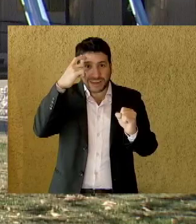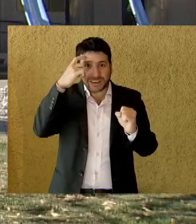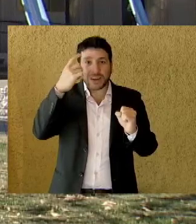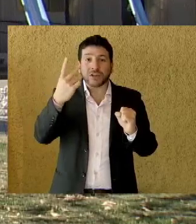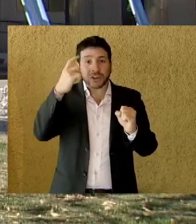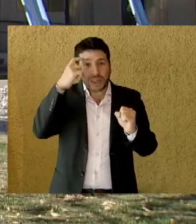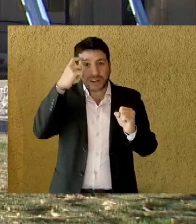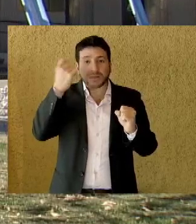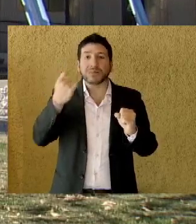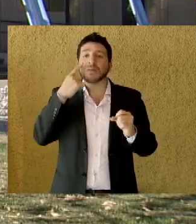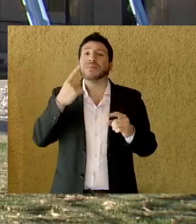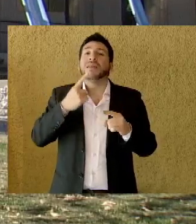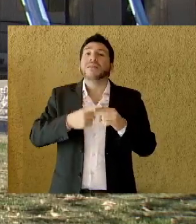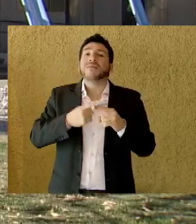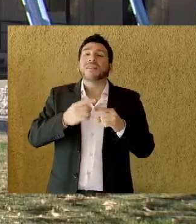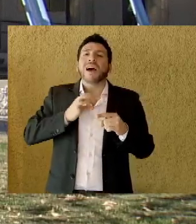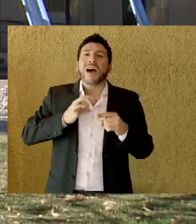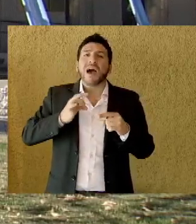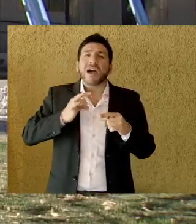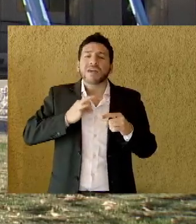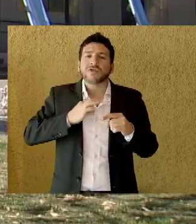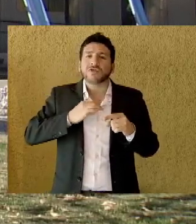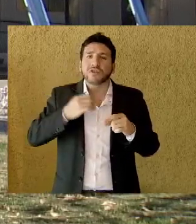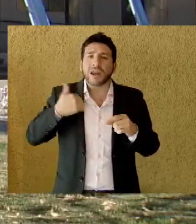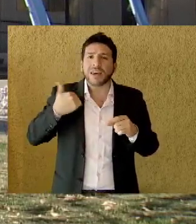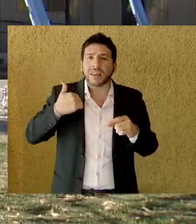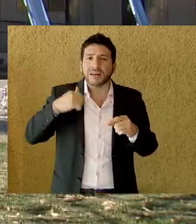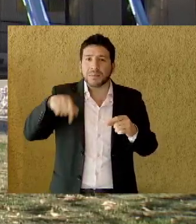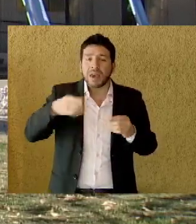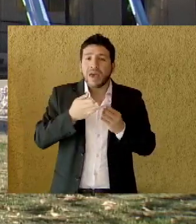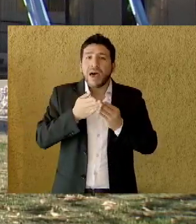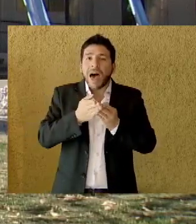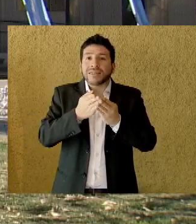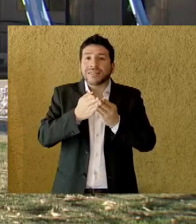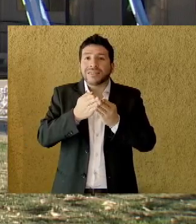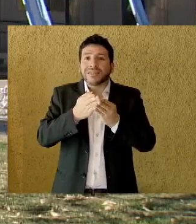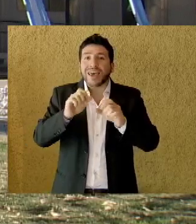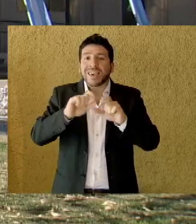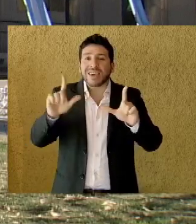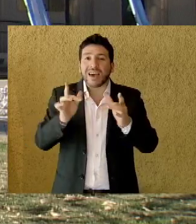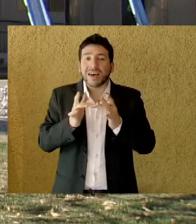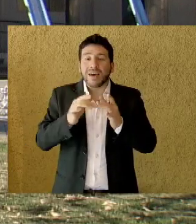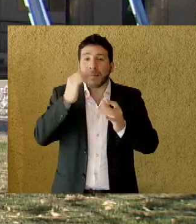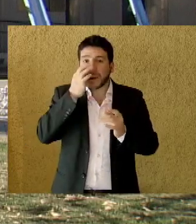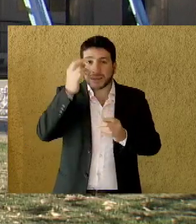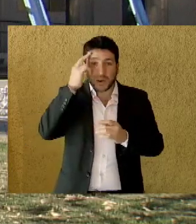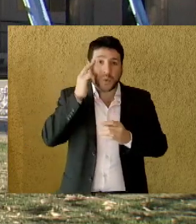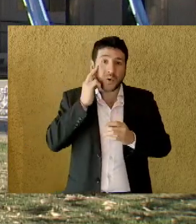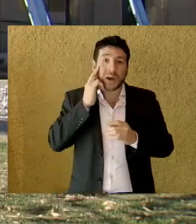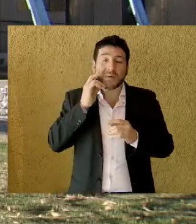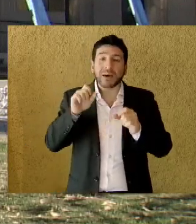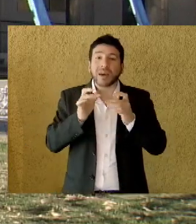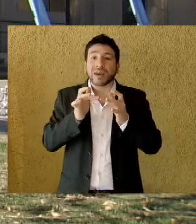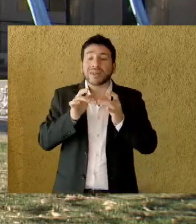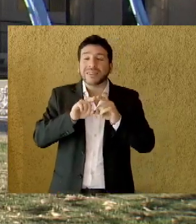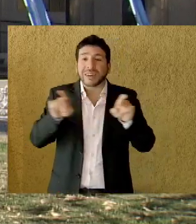desde toda la provincia. Queremos contarles que, por ejemplo, a través de Canal Acequia nos pueden ver en el canal 29 de la televisión digital de la TDA,